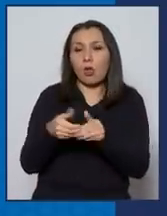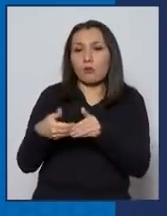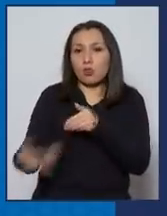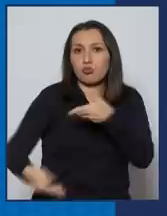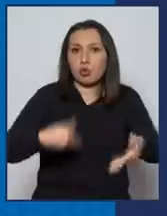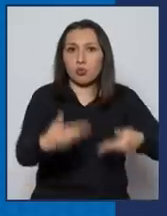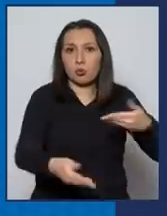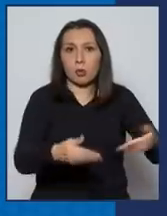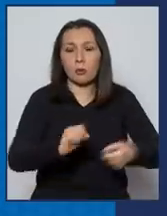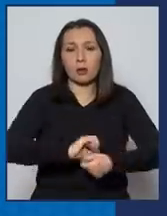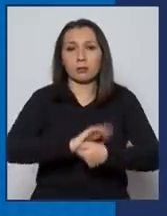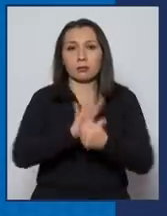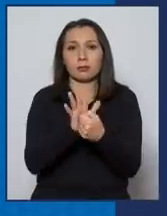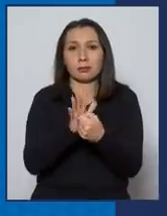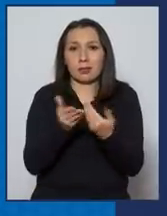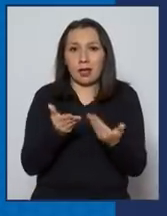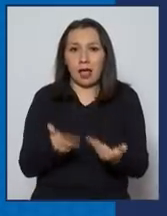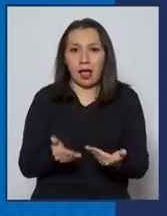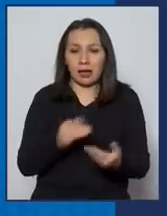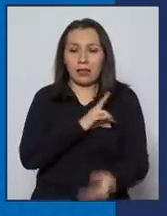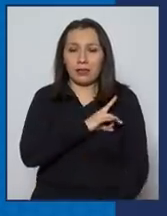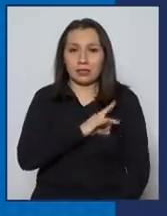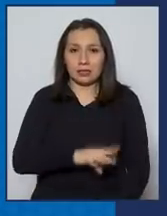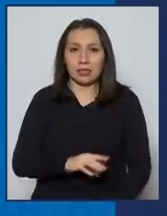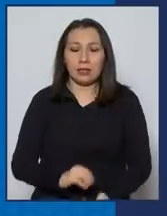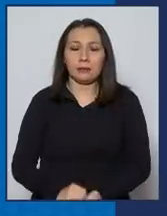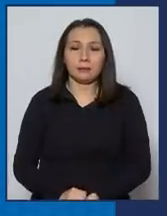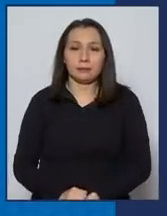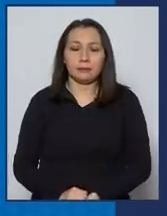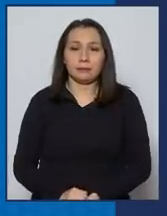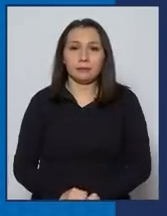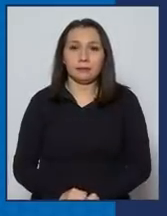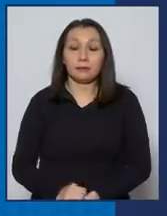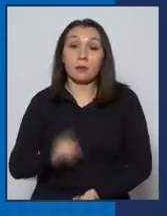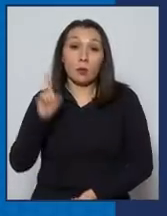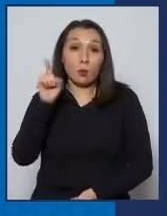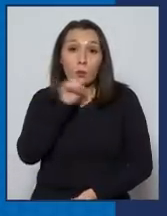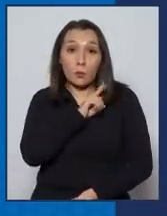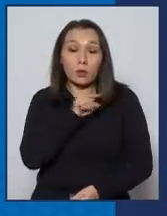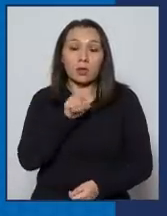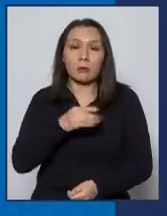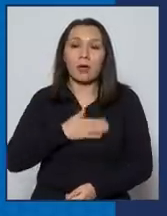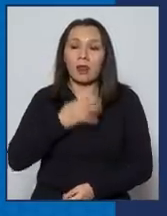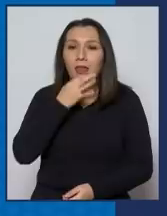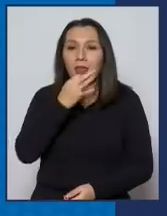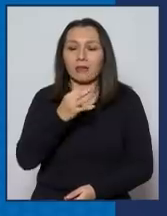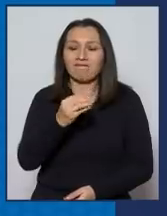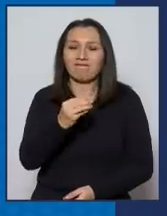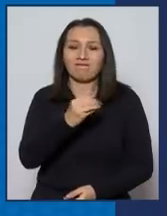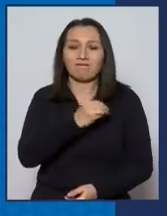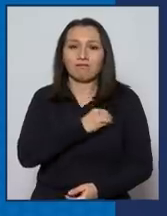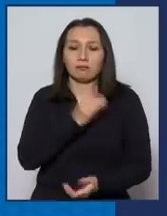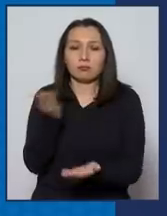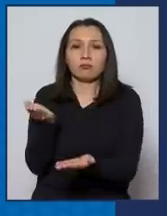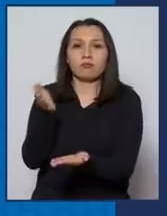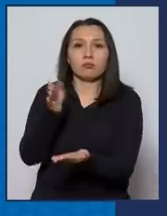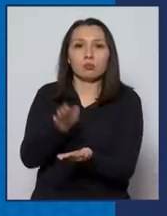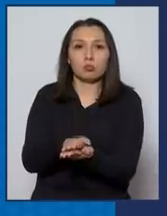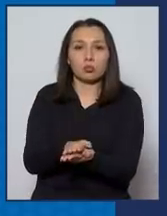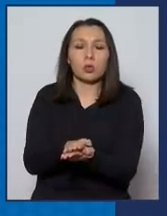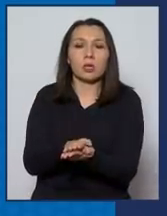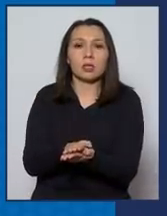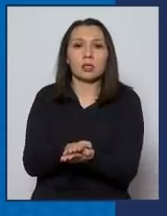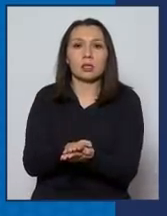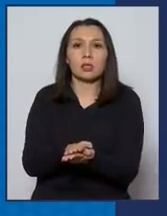contagiantes del COVID-19 dentro de nuestro país. Finalmente, quiero decir que lamentamos el fallecimiento